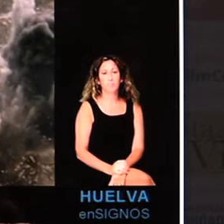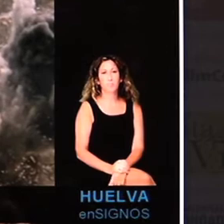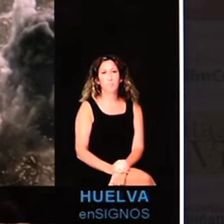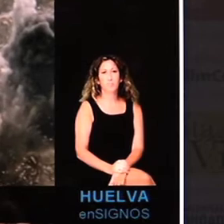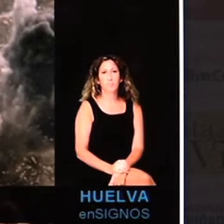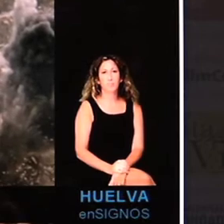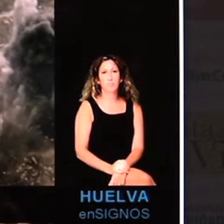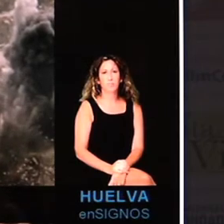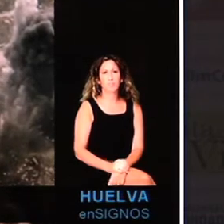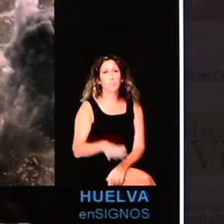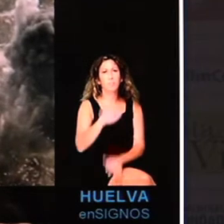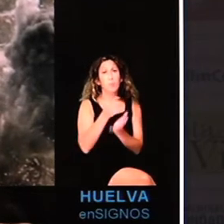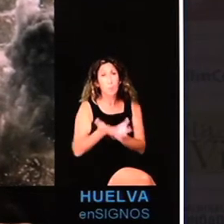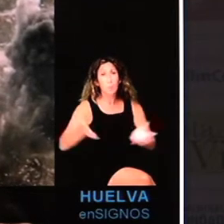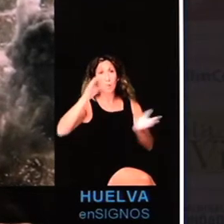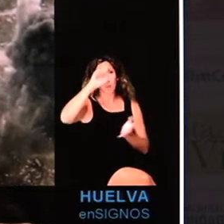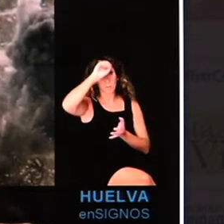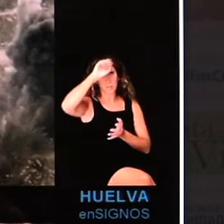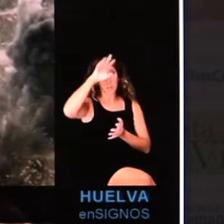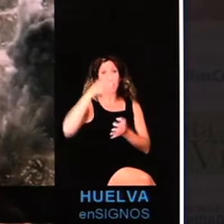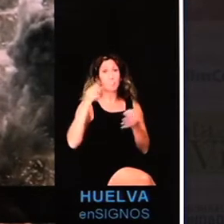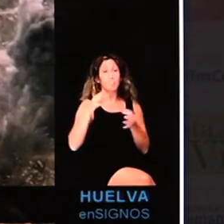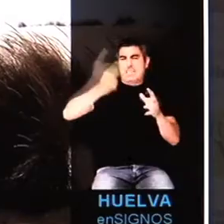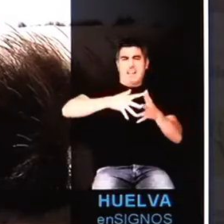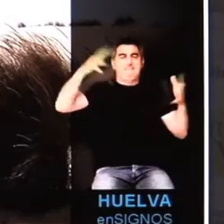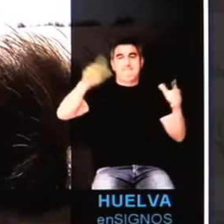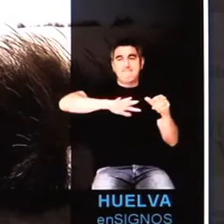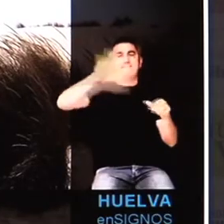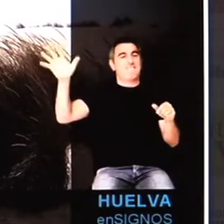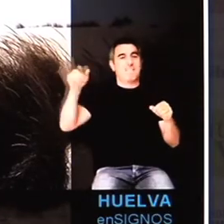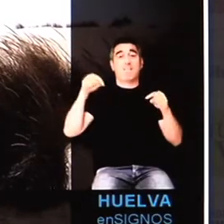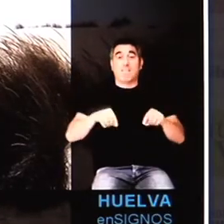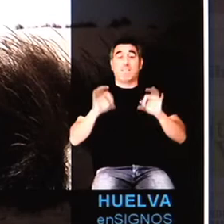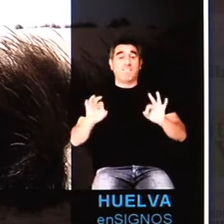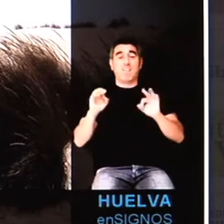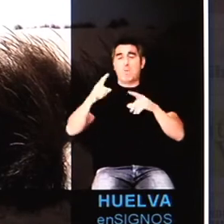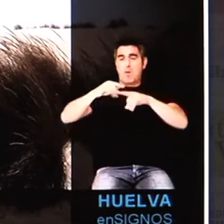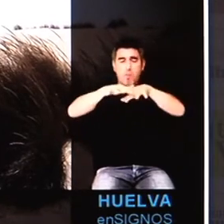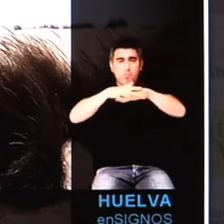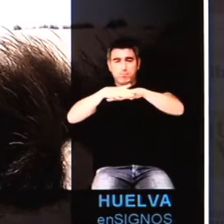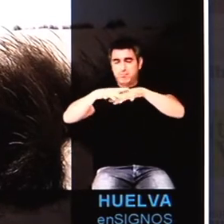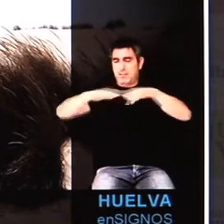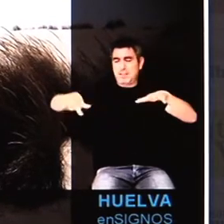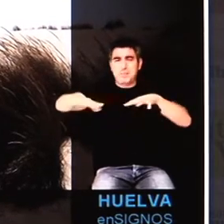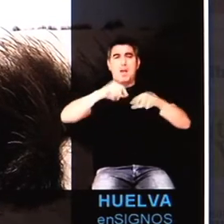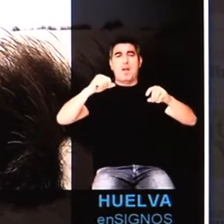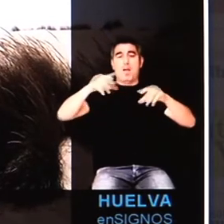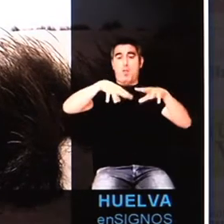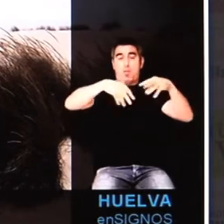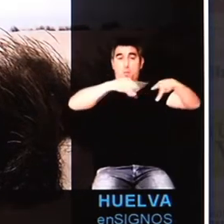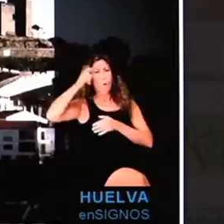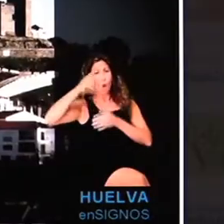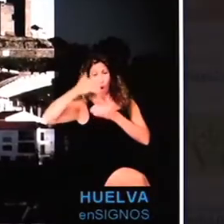Diputación. Un proyecto dedicado a la promoción turística de la provincia en sectores de la población española habitualmente olvidados,